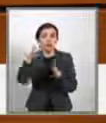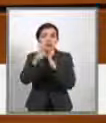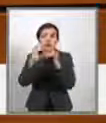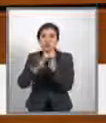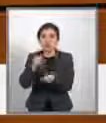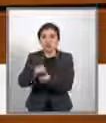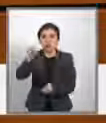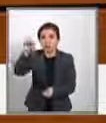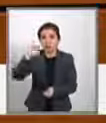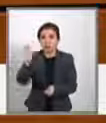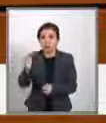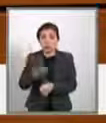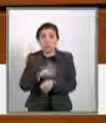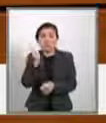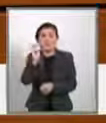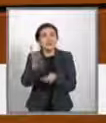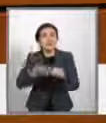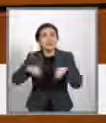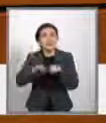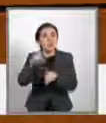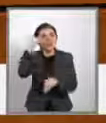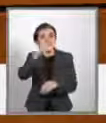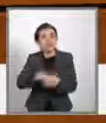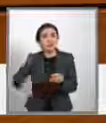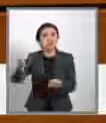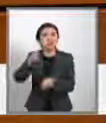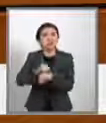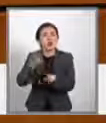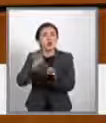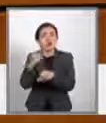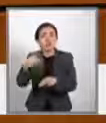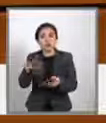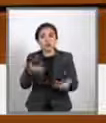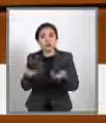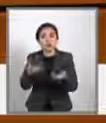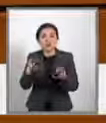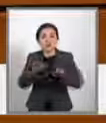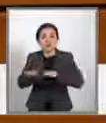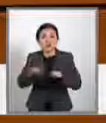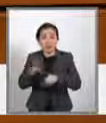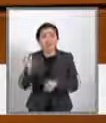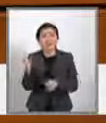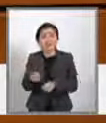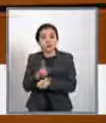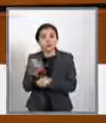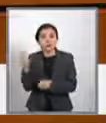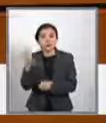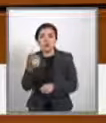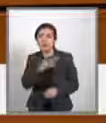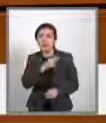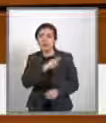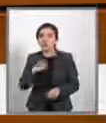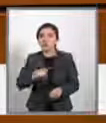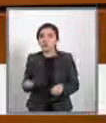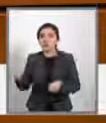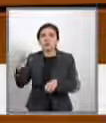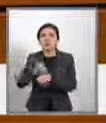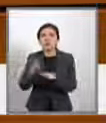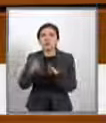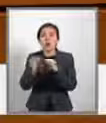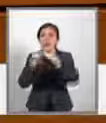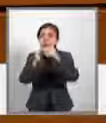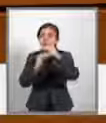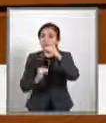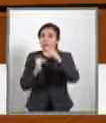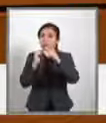constitucionales. Es por la importancia y trascendencia de sus funciones que se considera que no debe establecerse un estándar